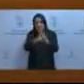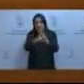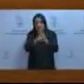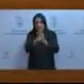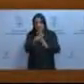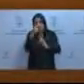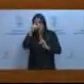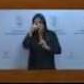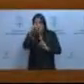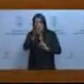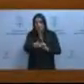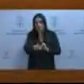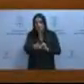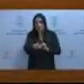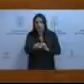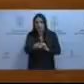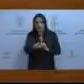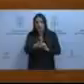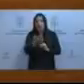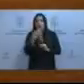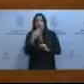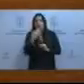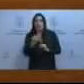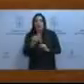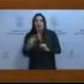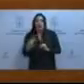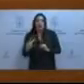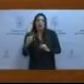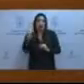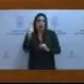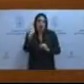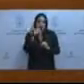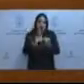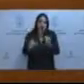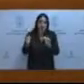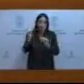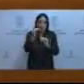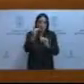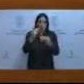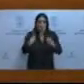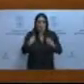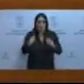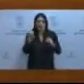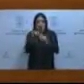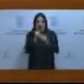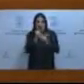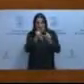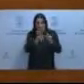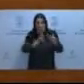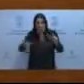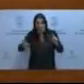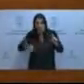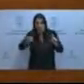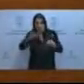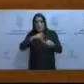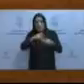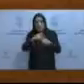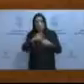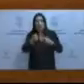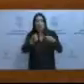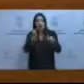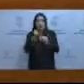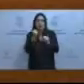recordando que el incremento de la edad de jubilación, la prolongación de la vida activa y el incremento de la participación en el mercado laboral